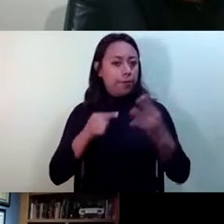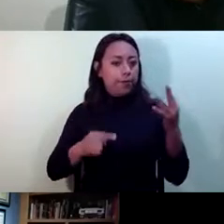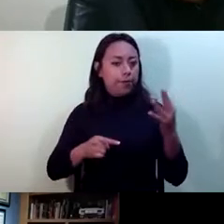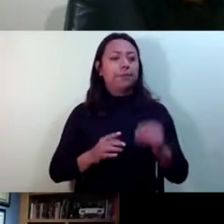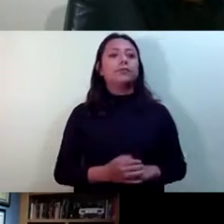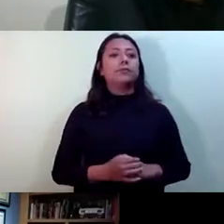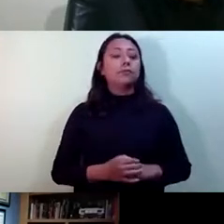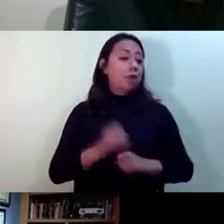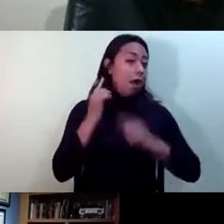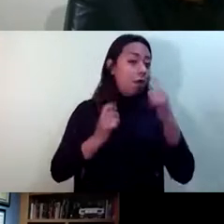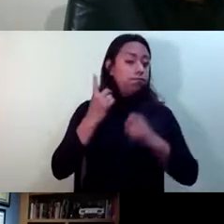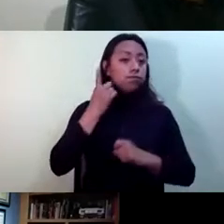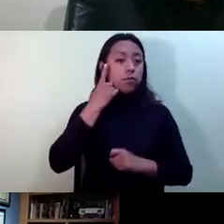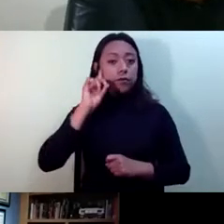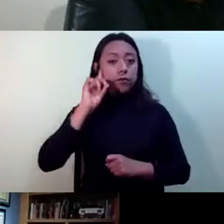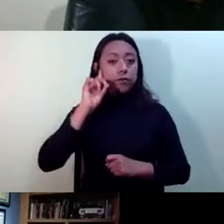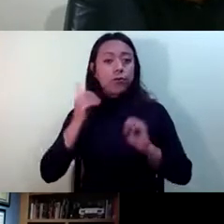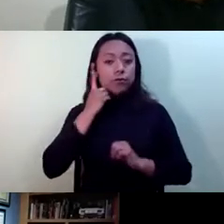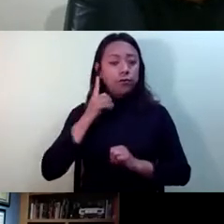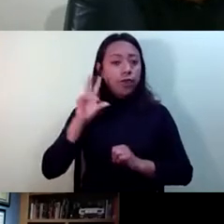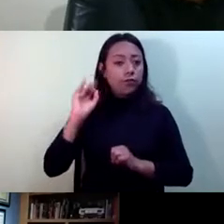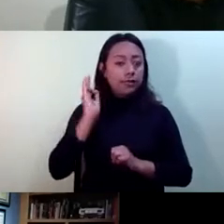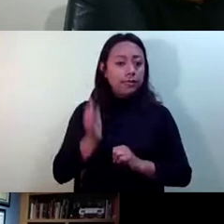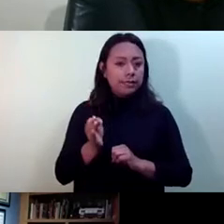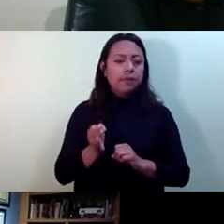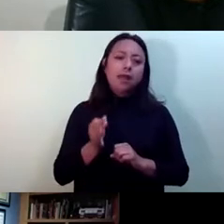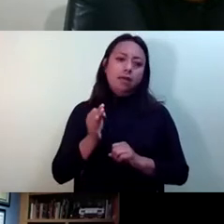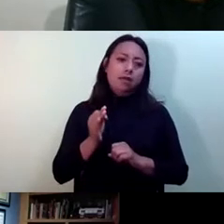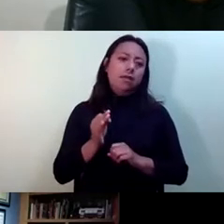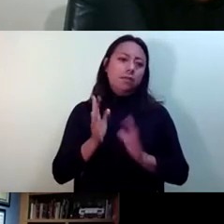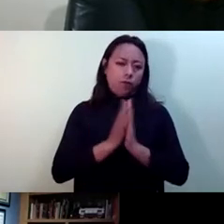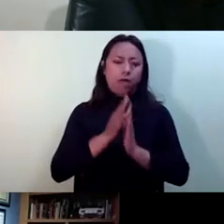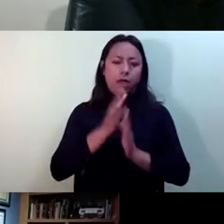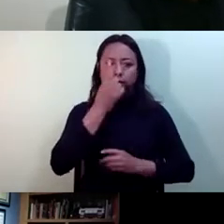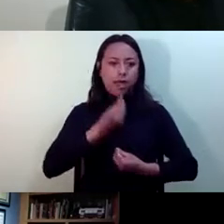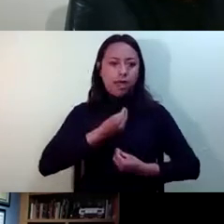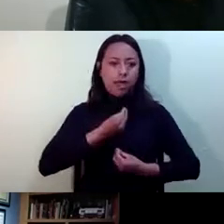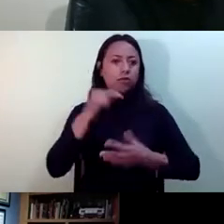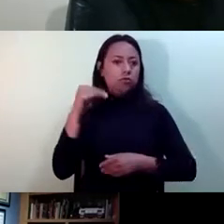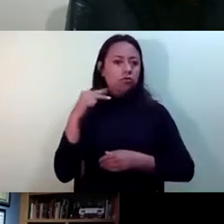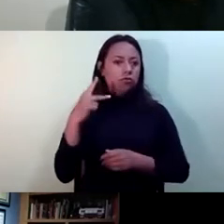o diputado está en contra? Si es así, favor de manifestarlo mencionando su nombre.